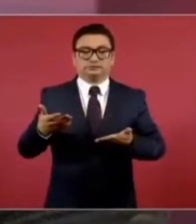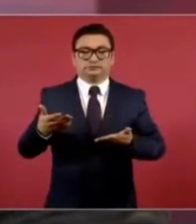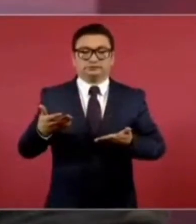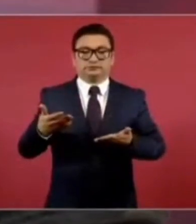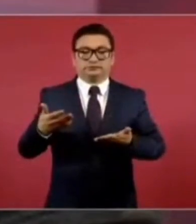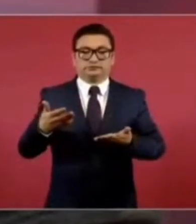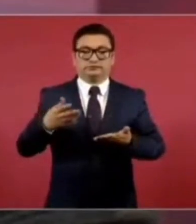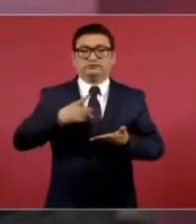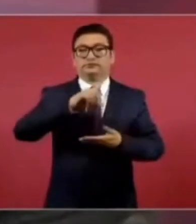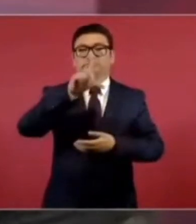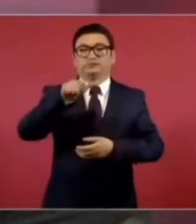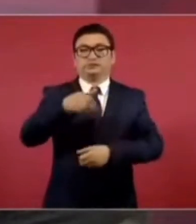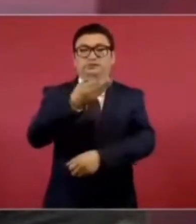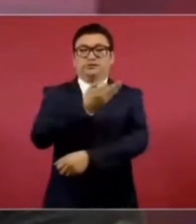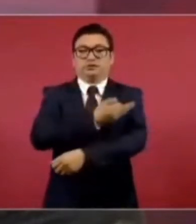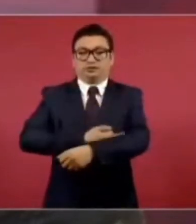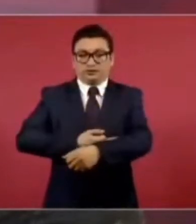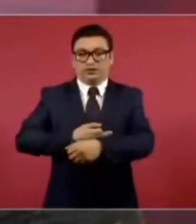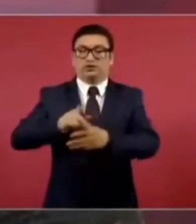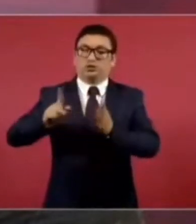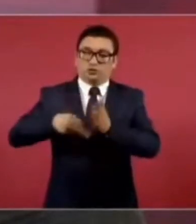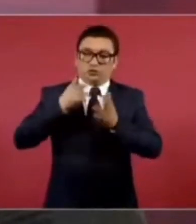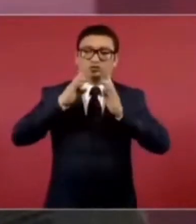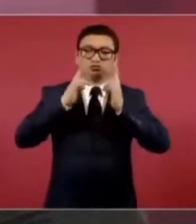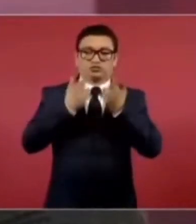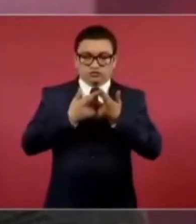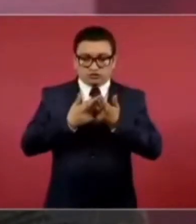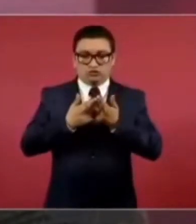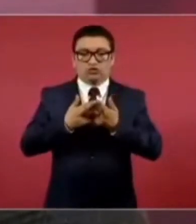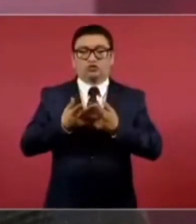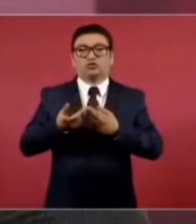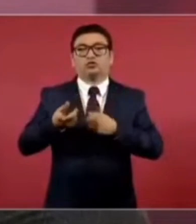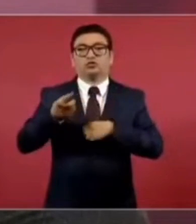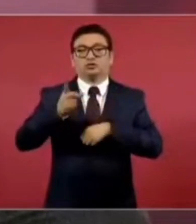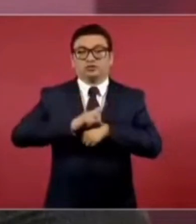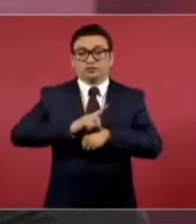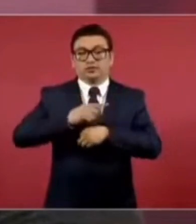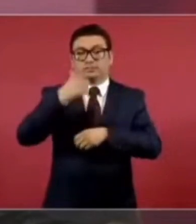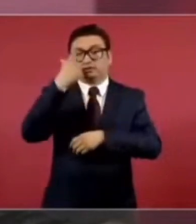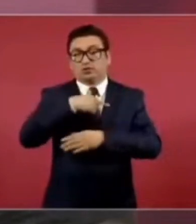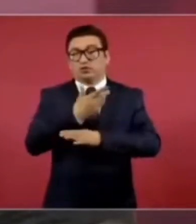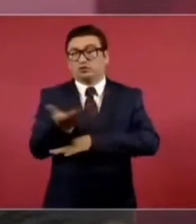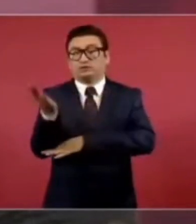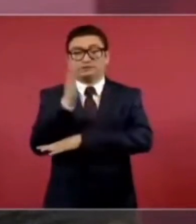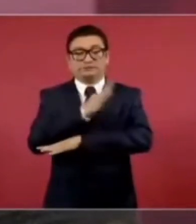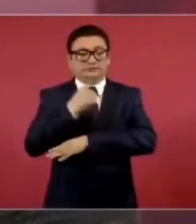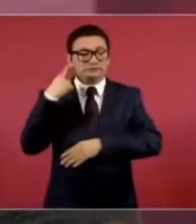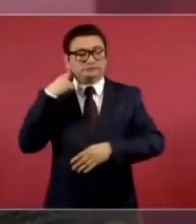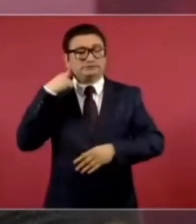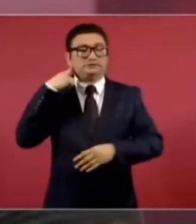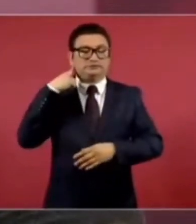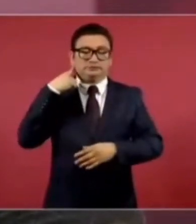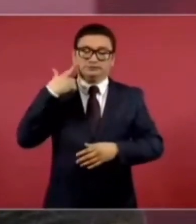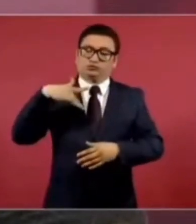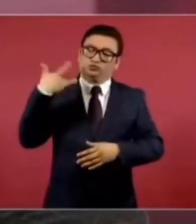Y en la tarde, otra reunión, día y noche. Eso fue muy doloroso, mucho, muy